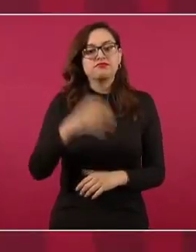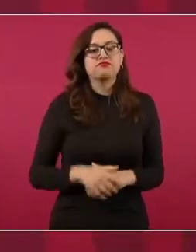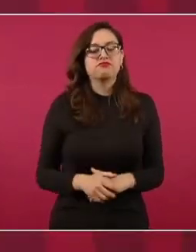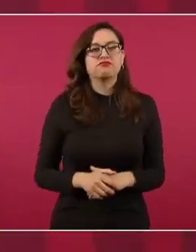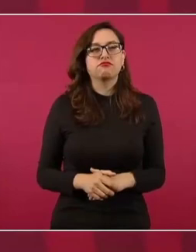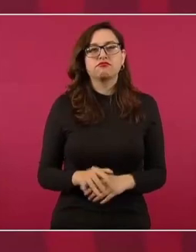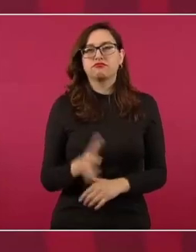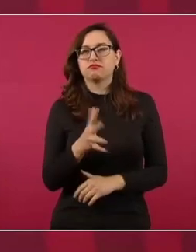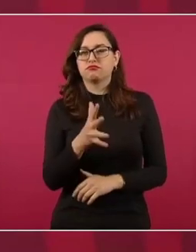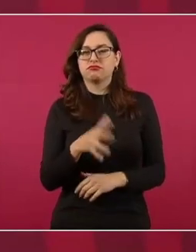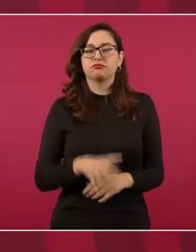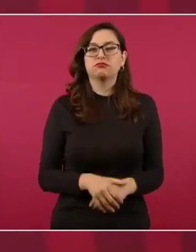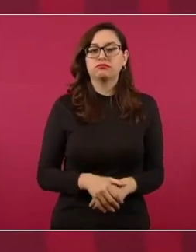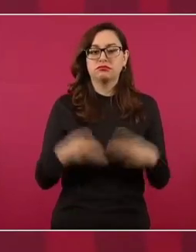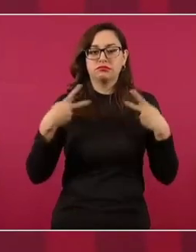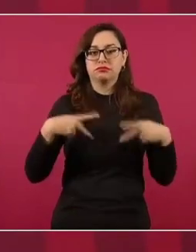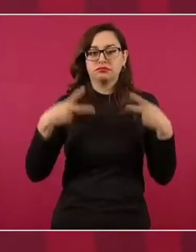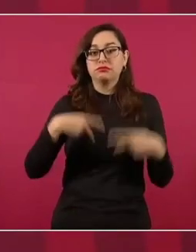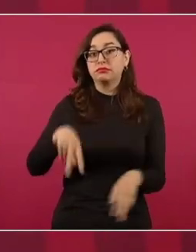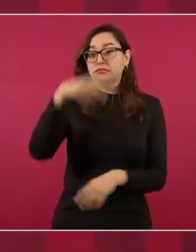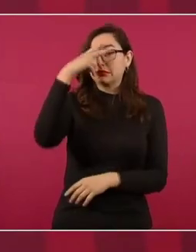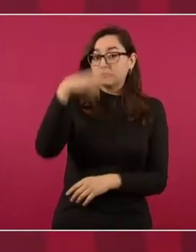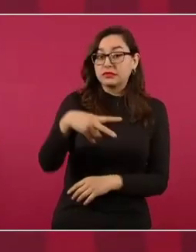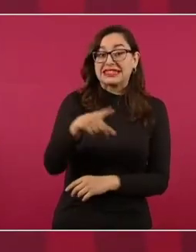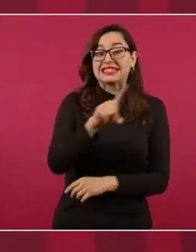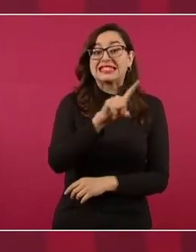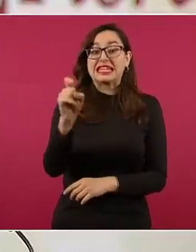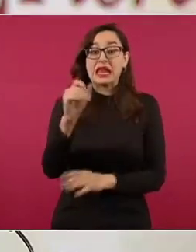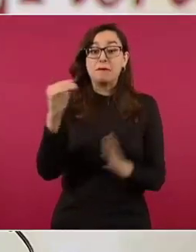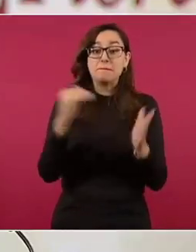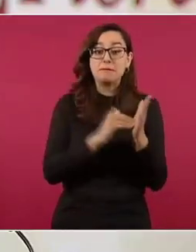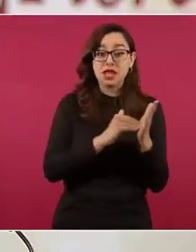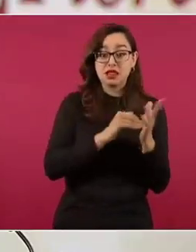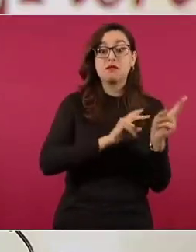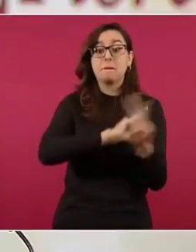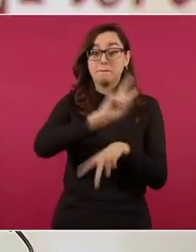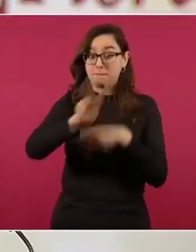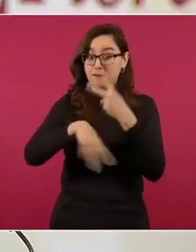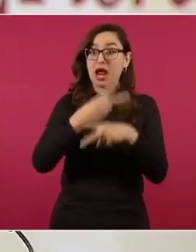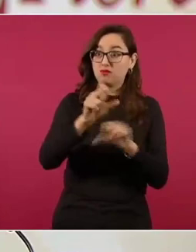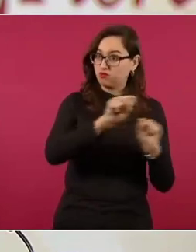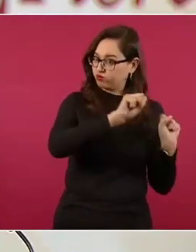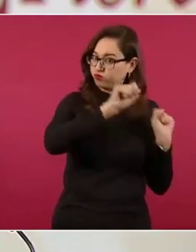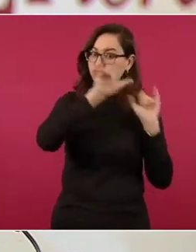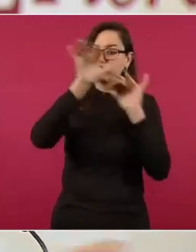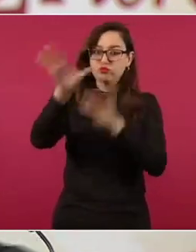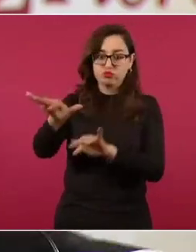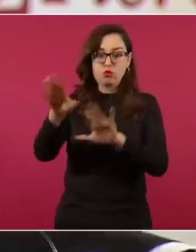esperando 100,000 aficionadas y aficionados de México en el Mundial de Qatar.